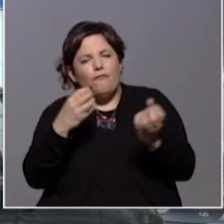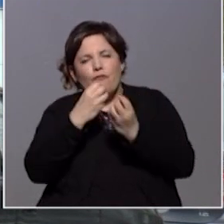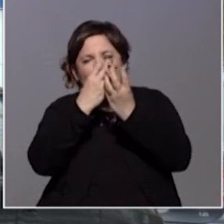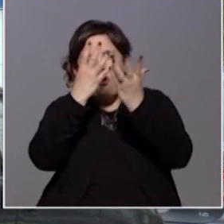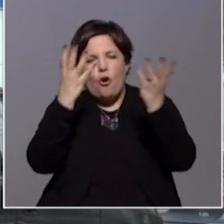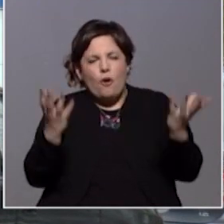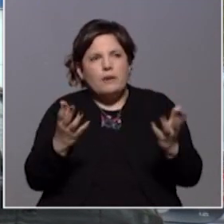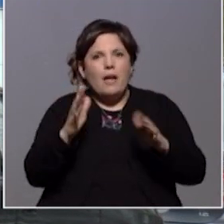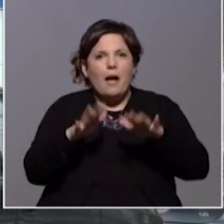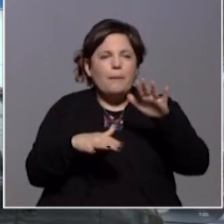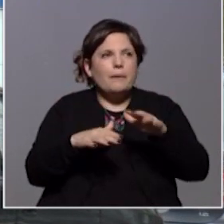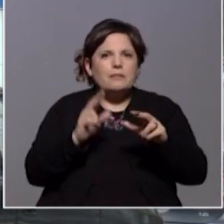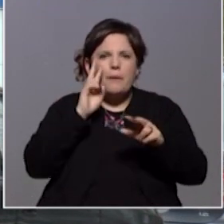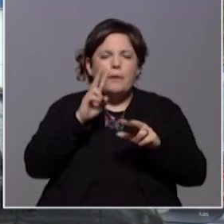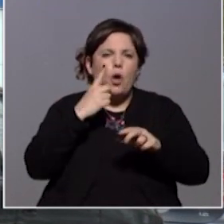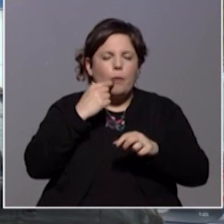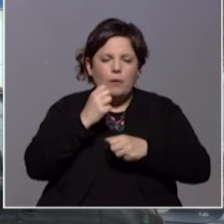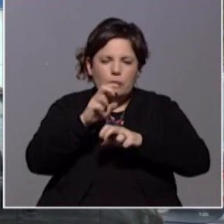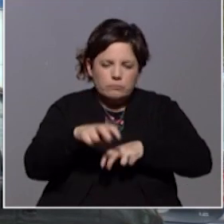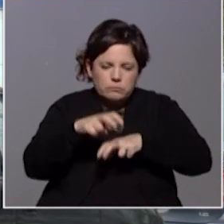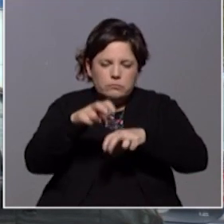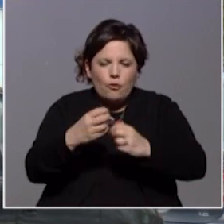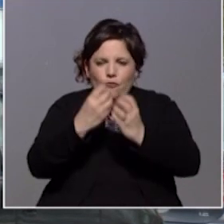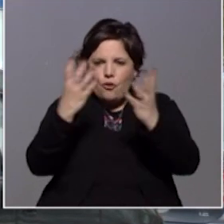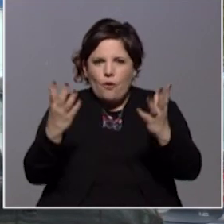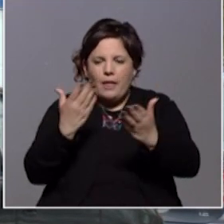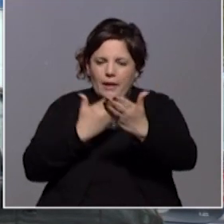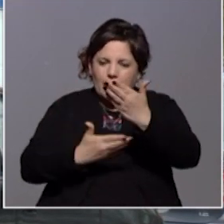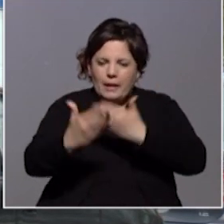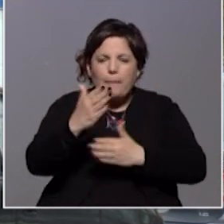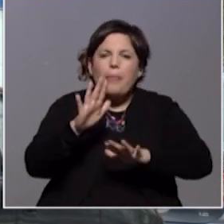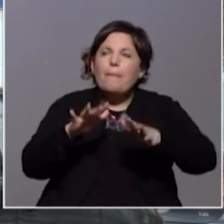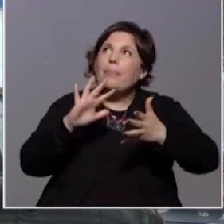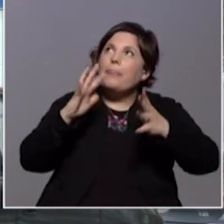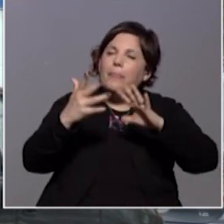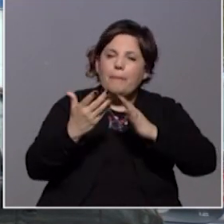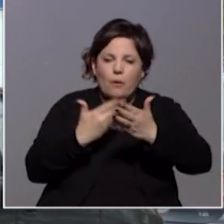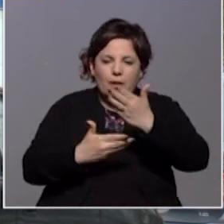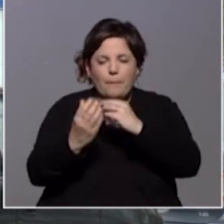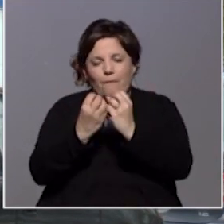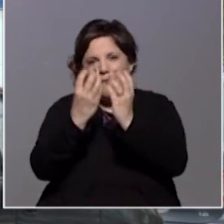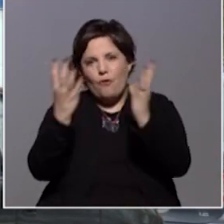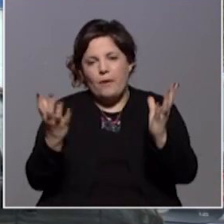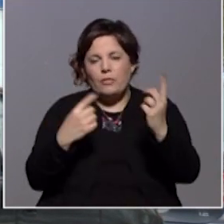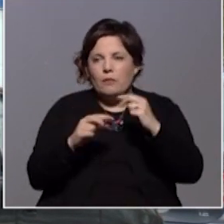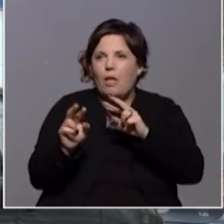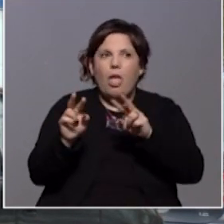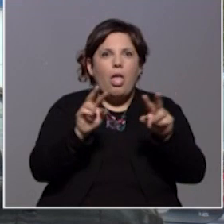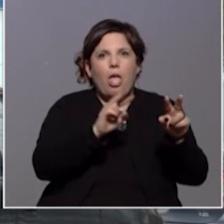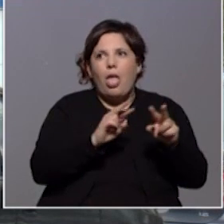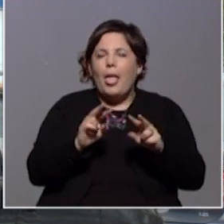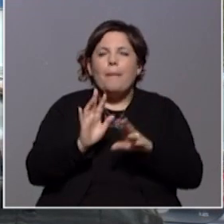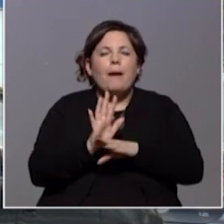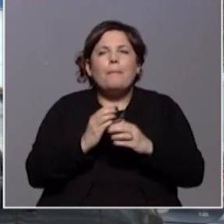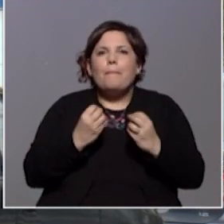flores, a veces podía ver a los jardineros que estaban cambiando las flores de acuerdo a la estación. Y bueno, para mí era un paraíso esto,